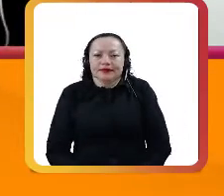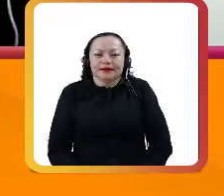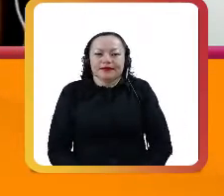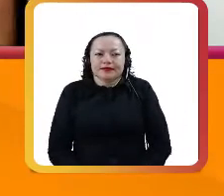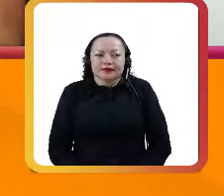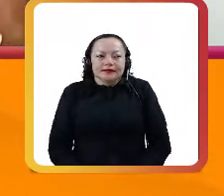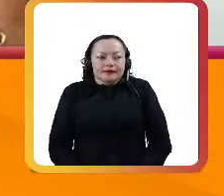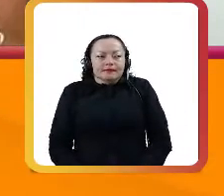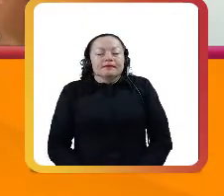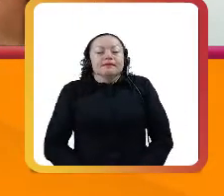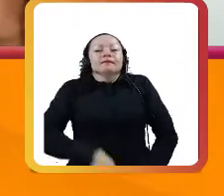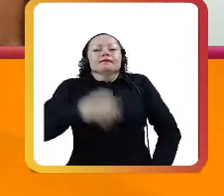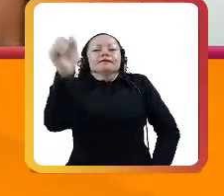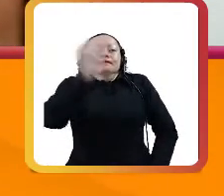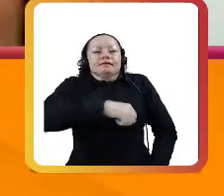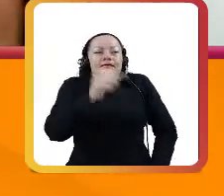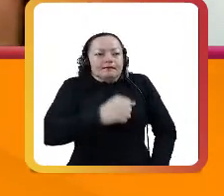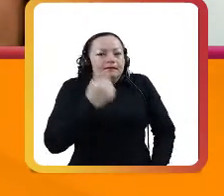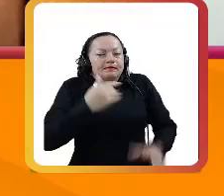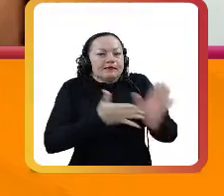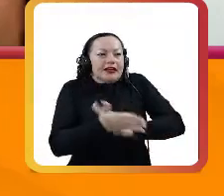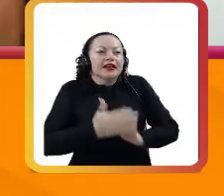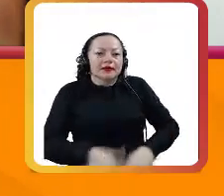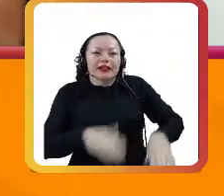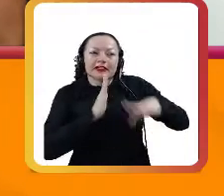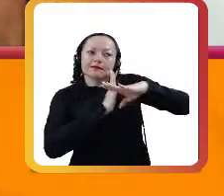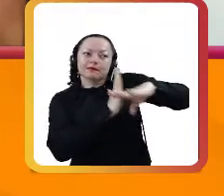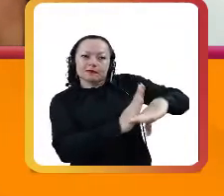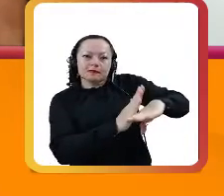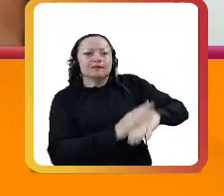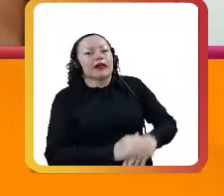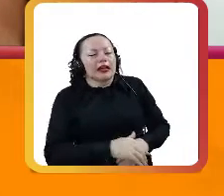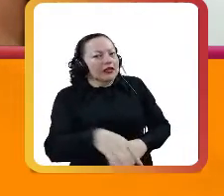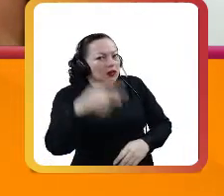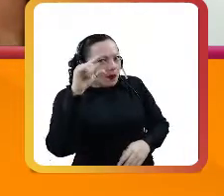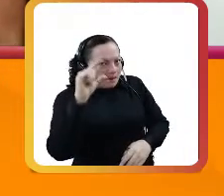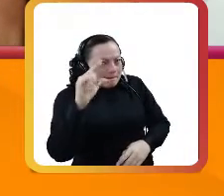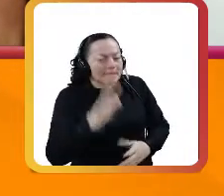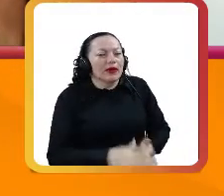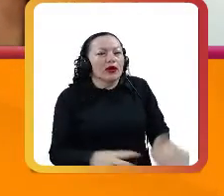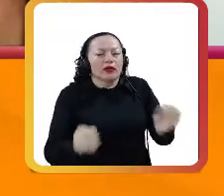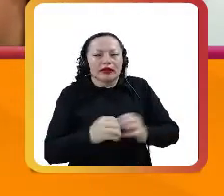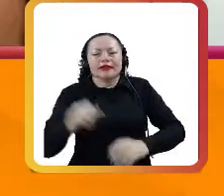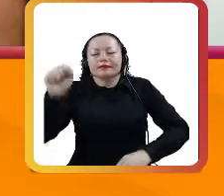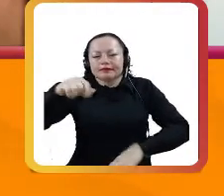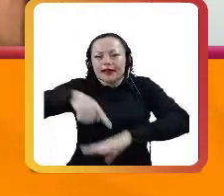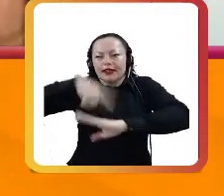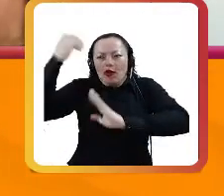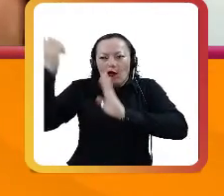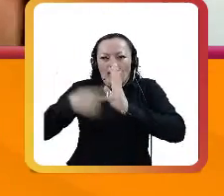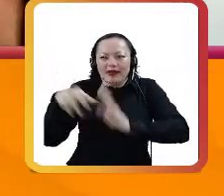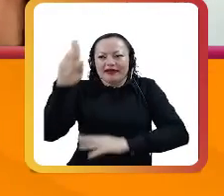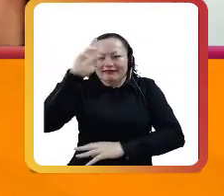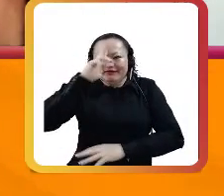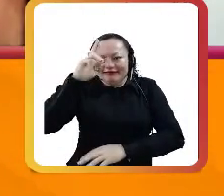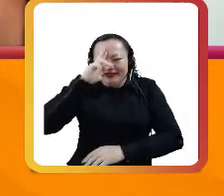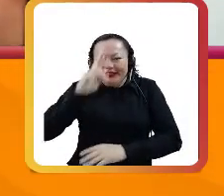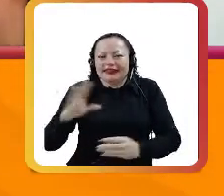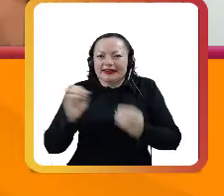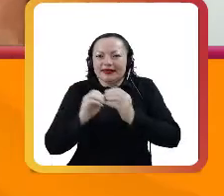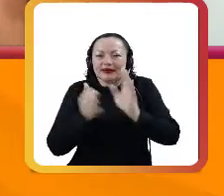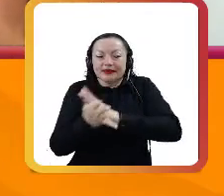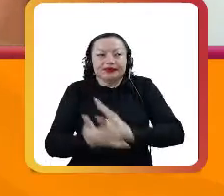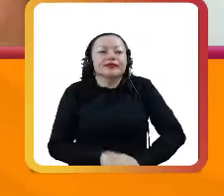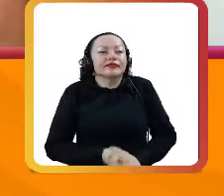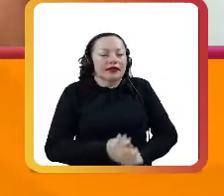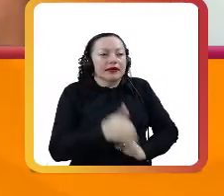Se tomó y pues prevenimos un poquito. Total, así es.